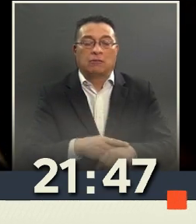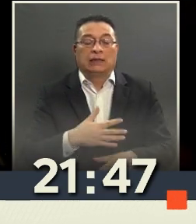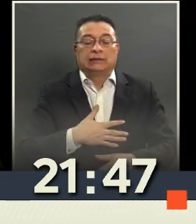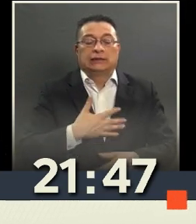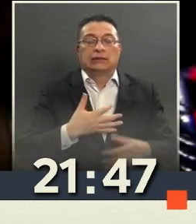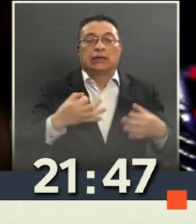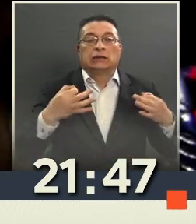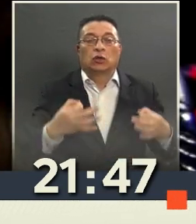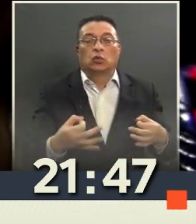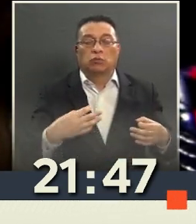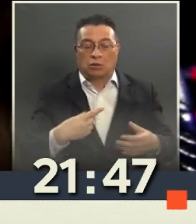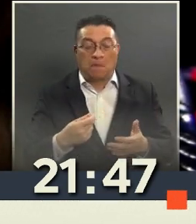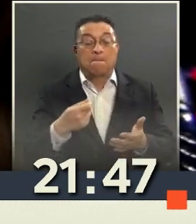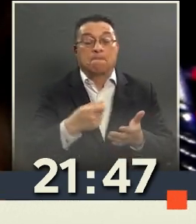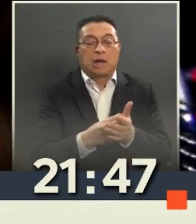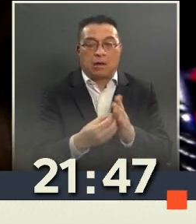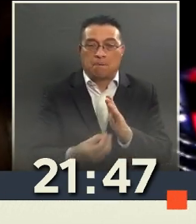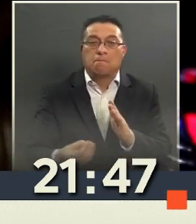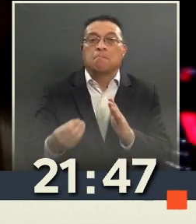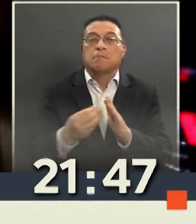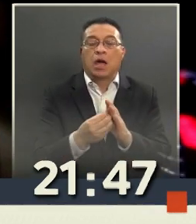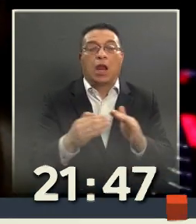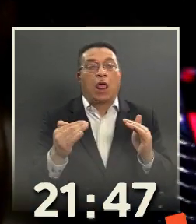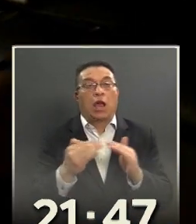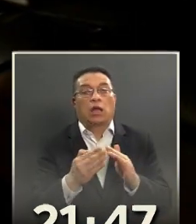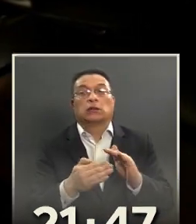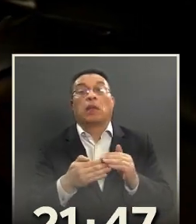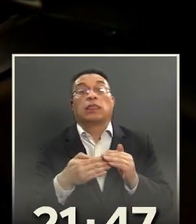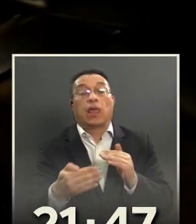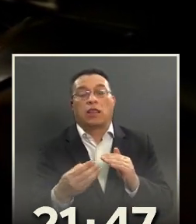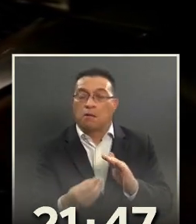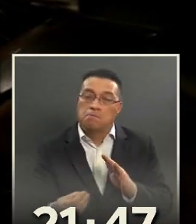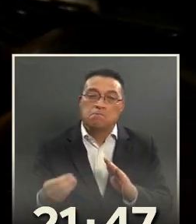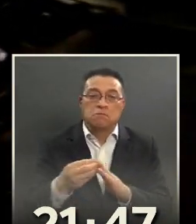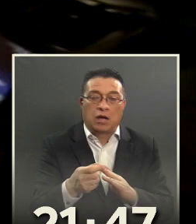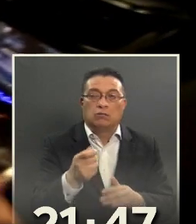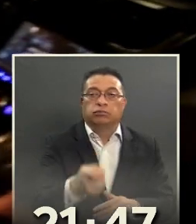poder pagar un poco más para llegar a casa si es muy tarde. Un